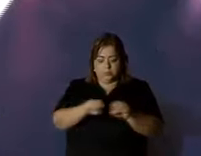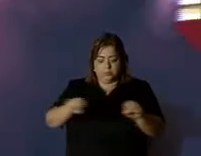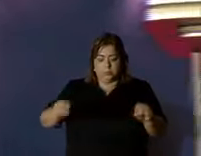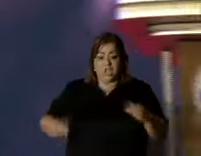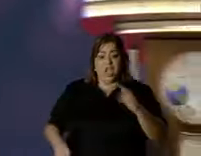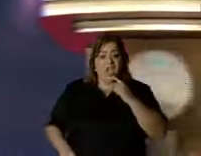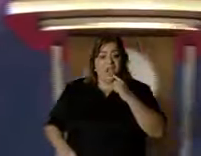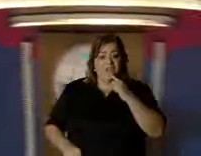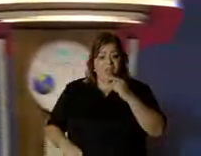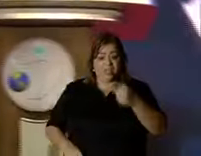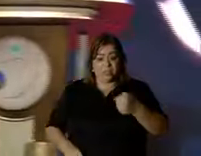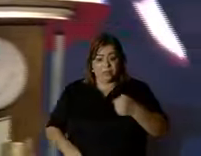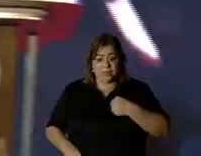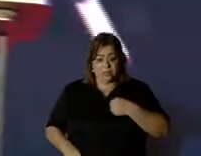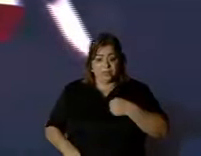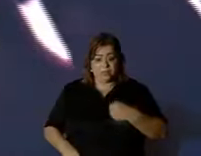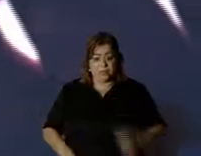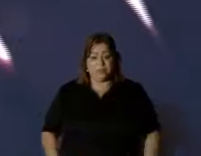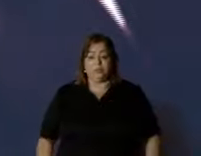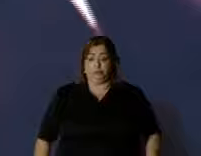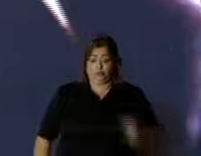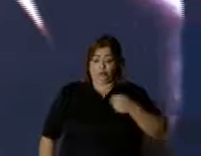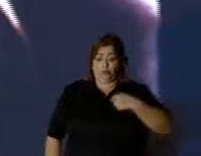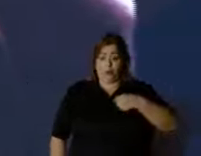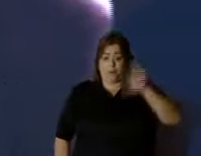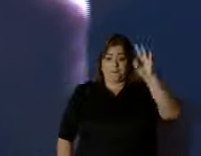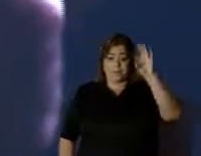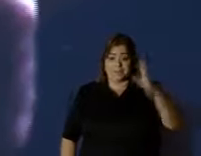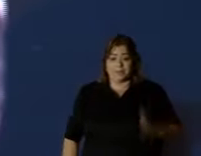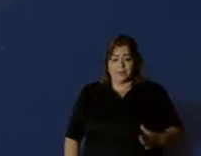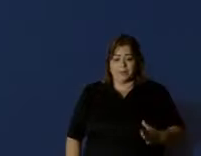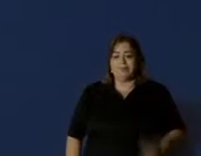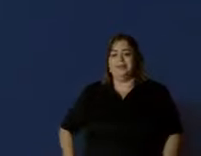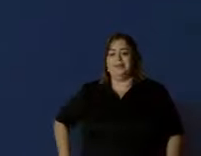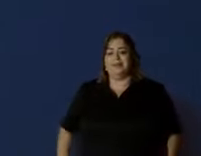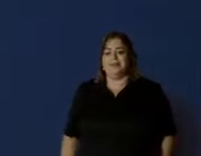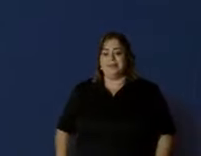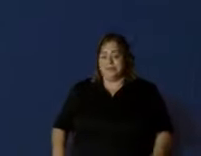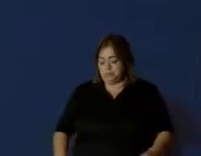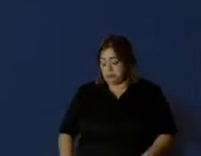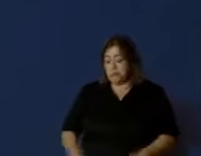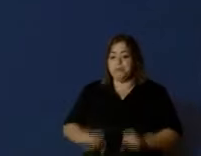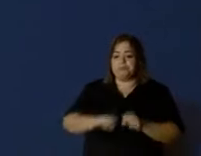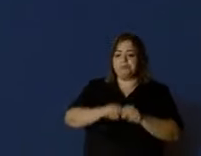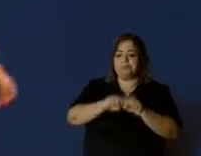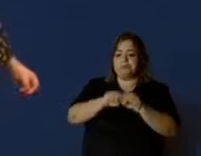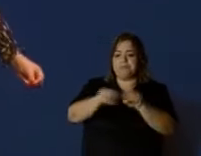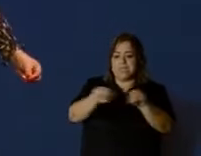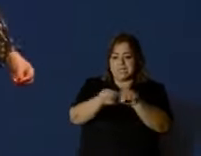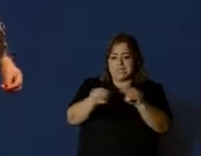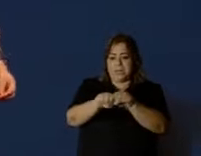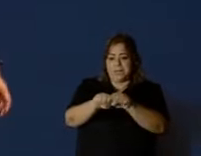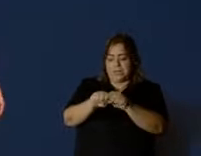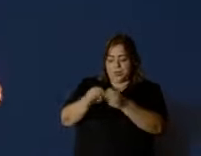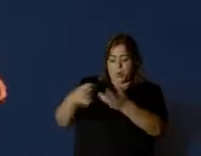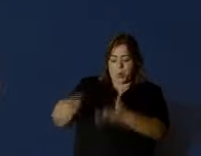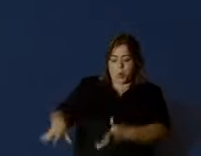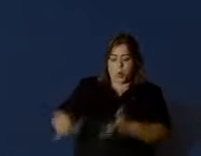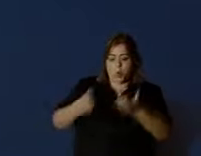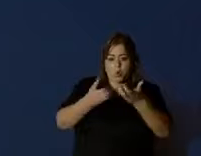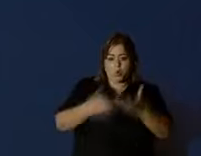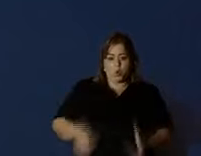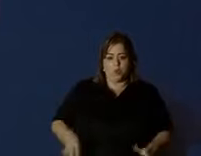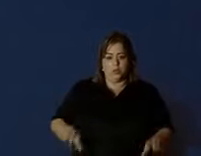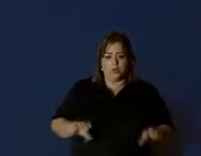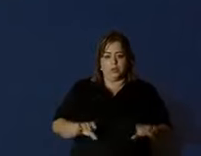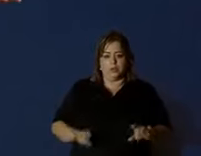me. Pero la pastora, ¿qué vas a hacer? Me quité las tenis y sin mediecita, estos pies